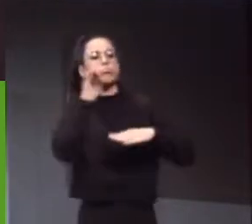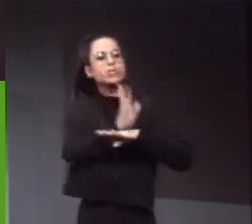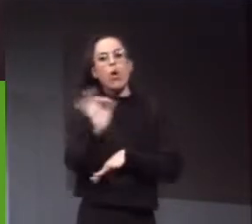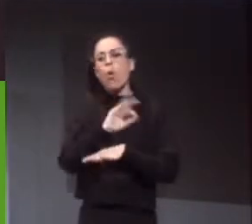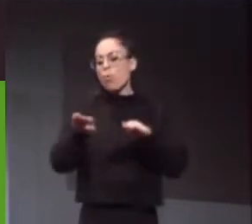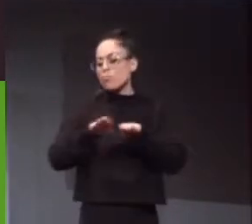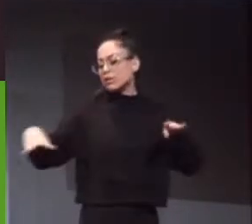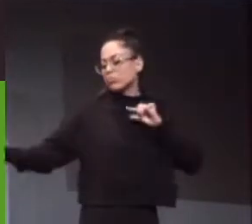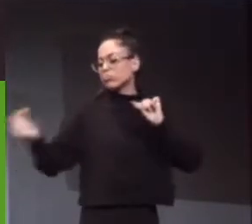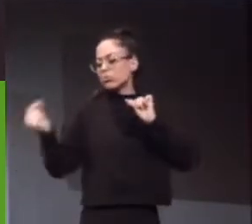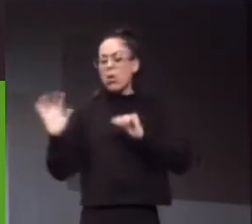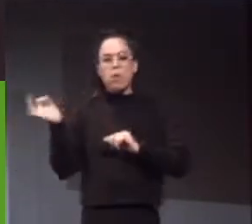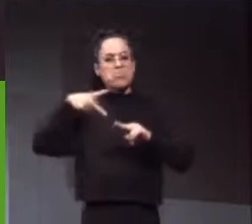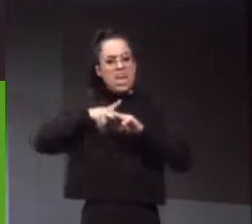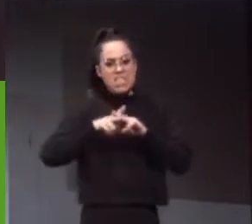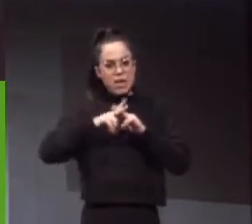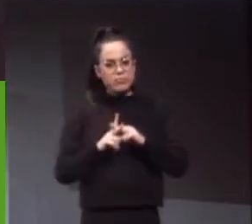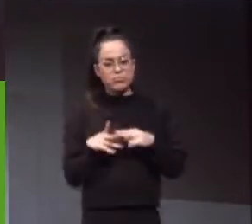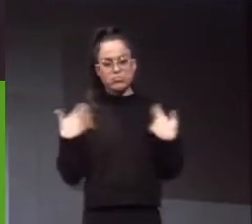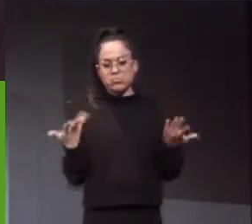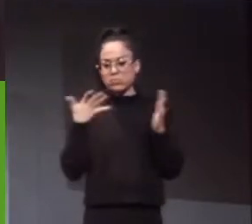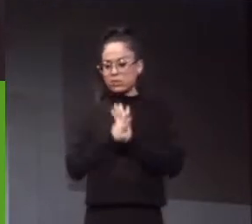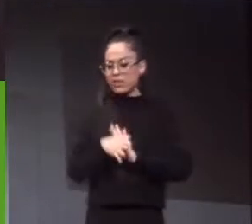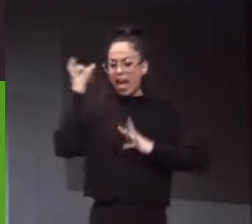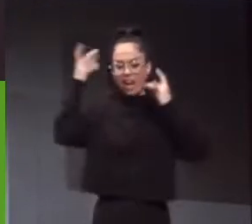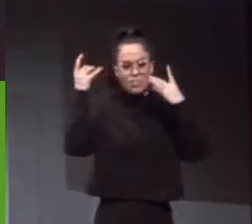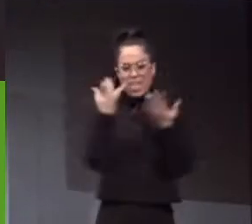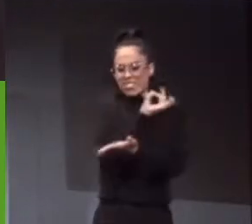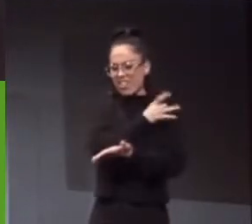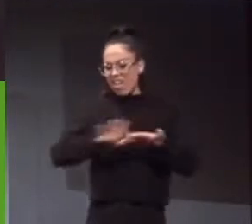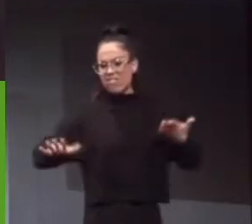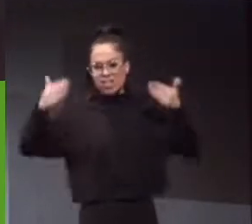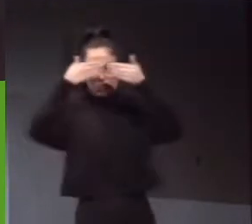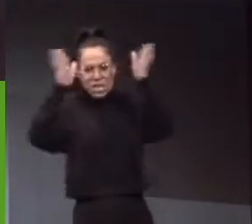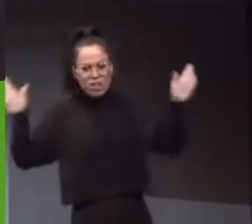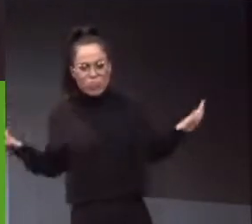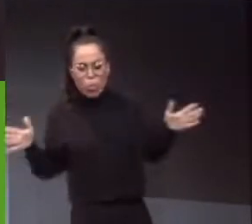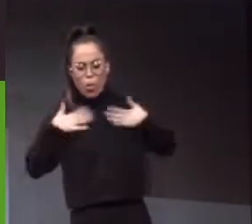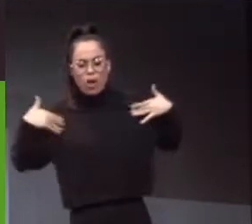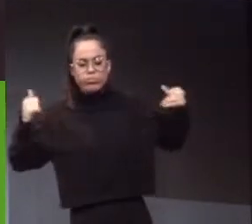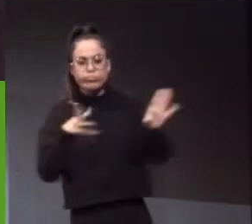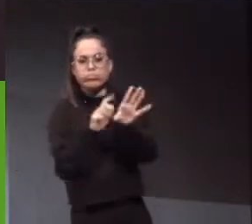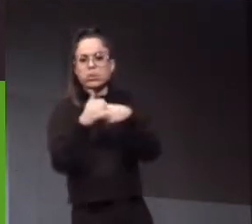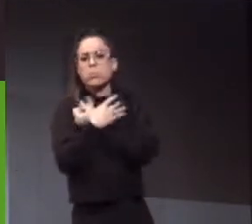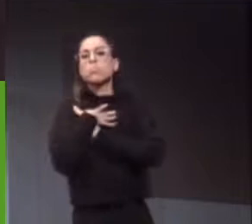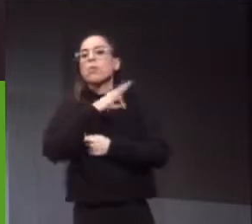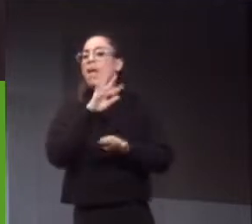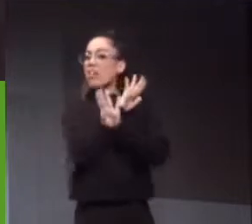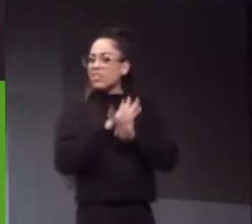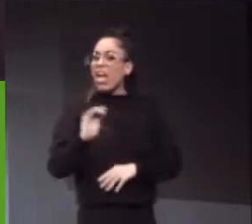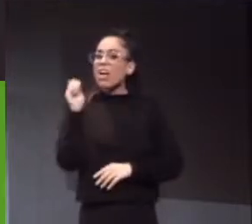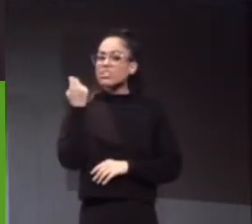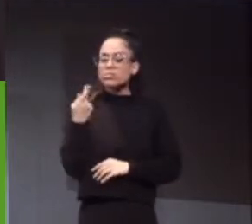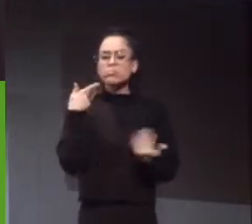un taller etcétera esos son los organice actividades gratuitas y que realmente tienen un éxito y eso es una forma